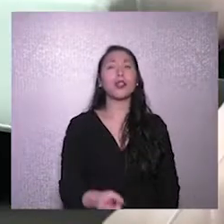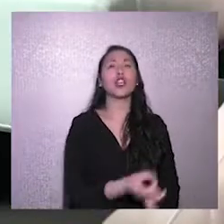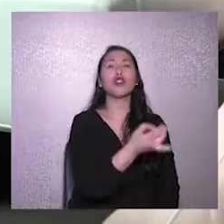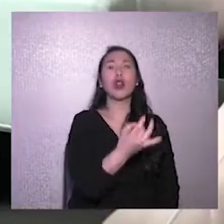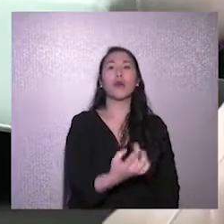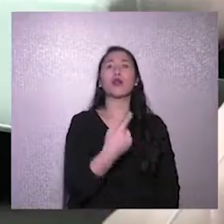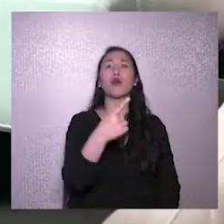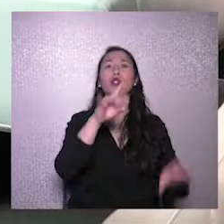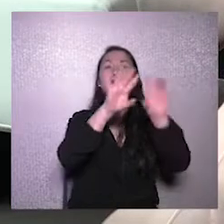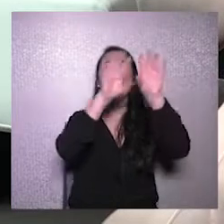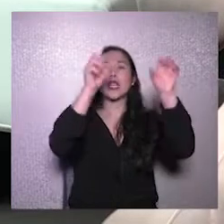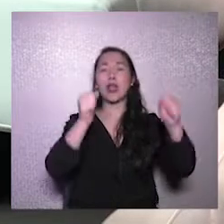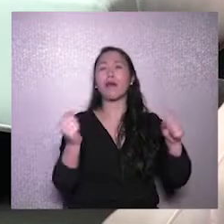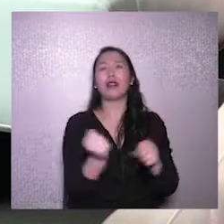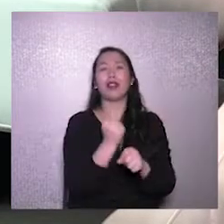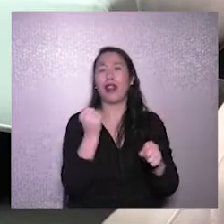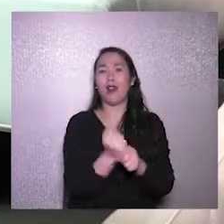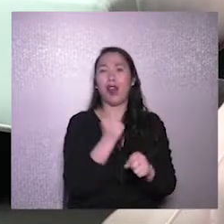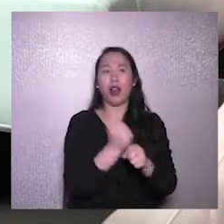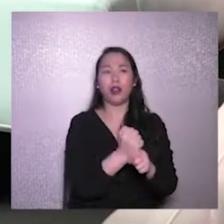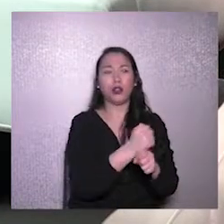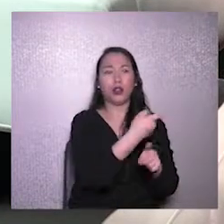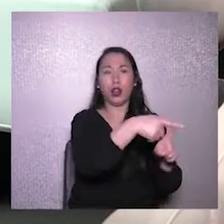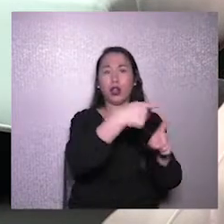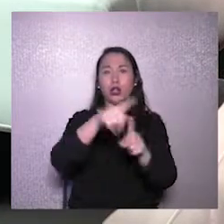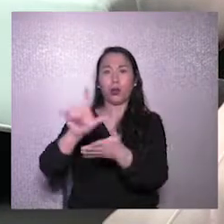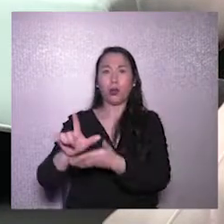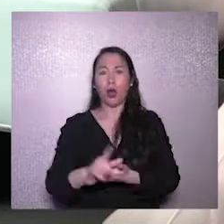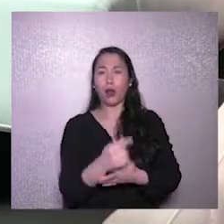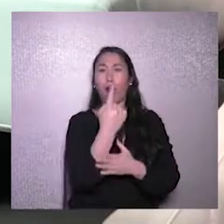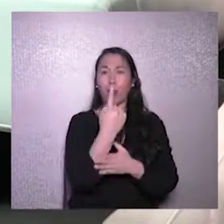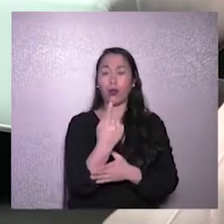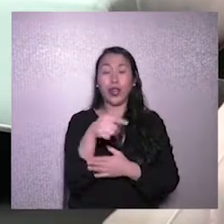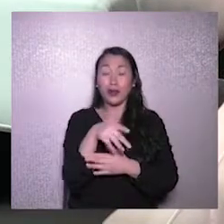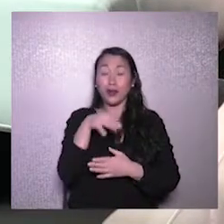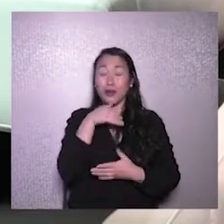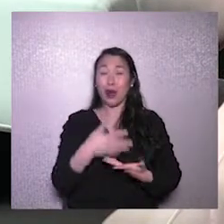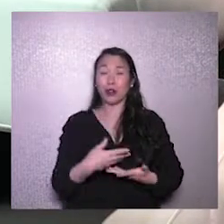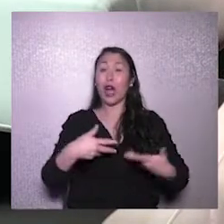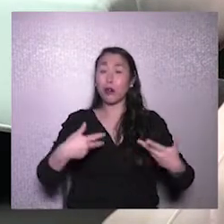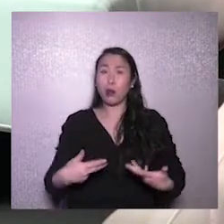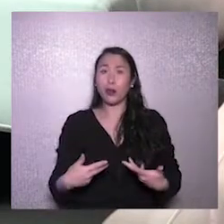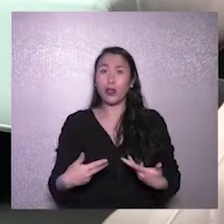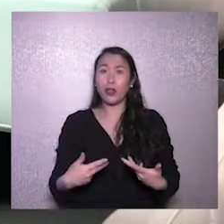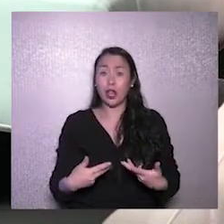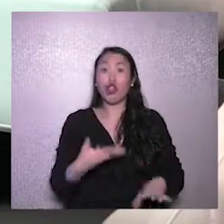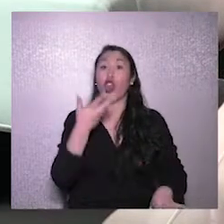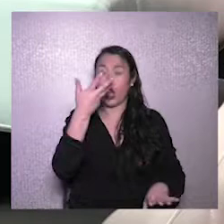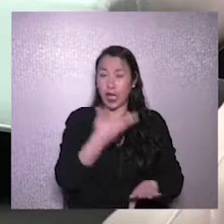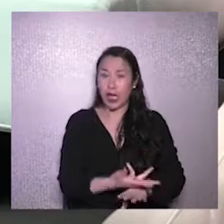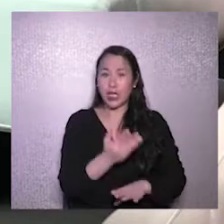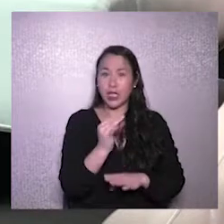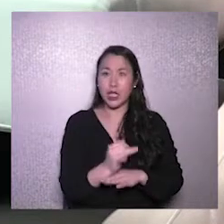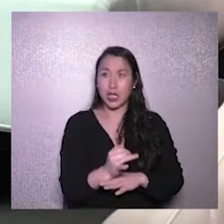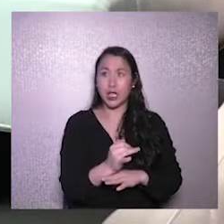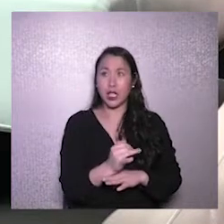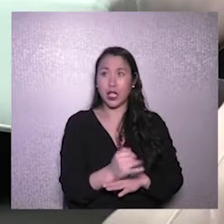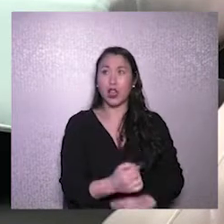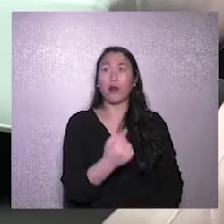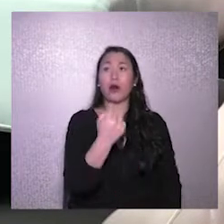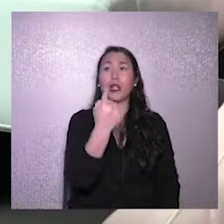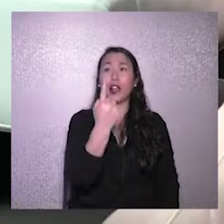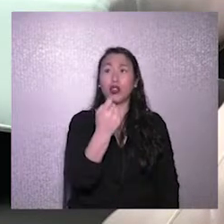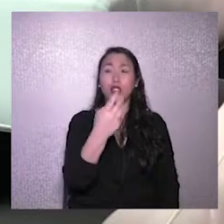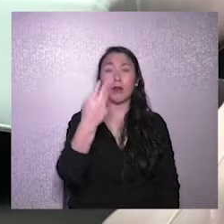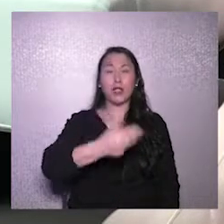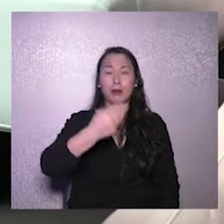sistema operativo funcionando en todas partes. Eso no existe. Y actualmente, lo que existe, como estas 11 municipalidades